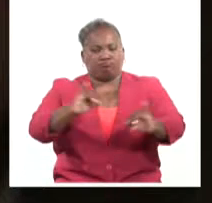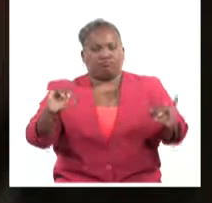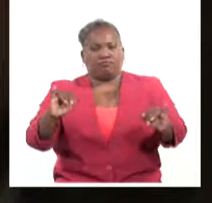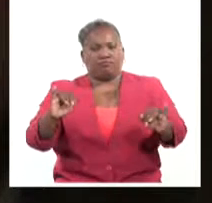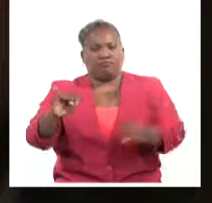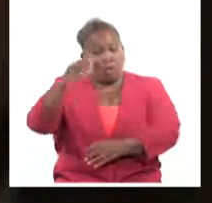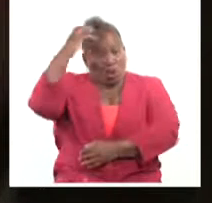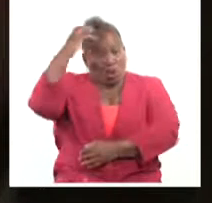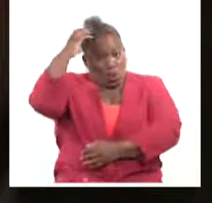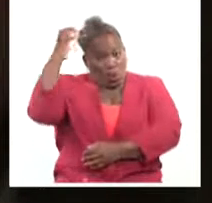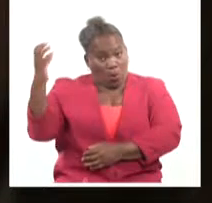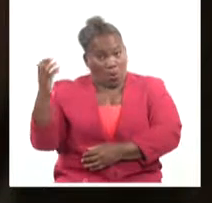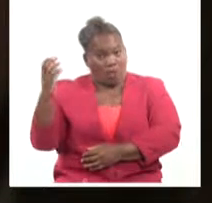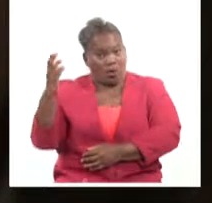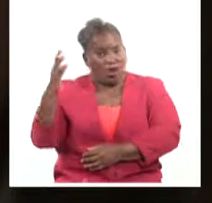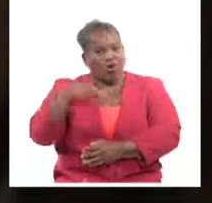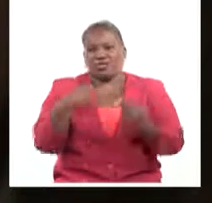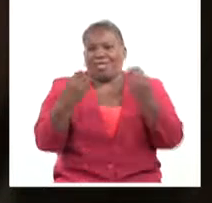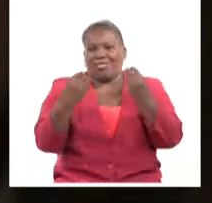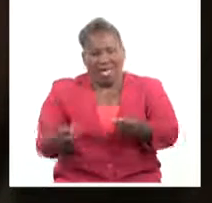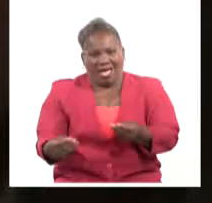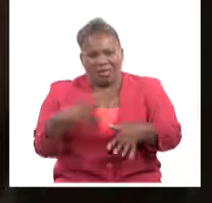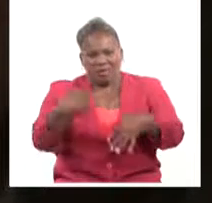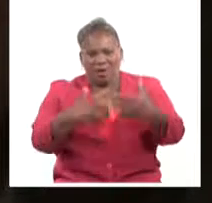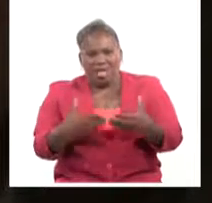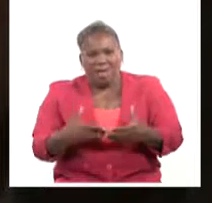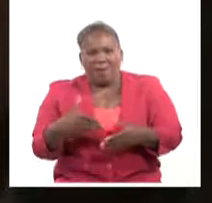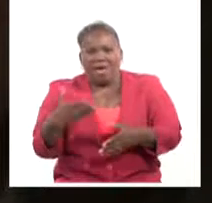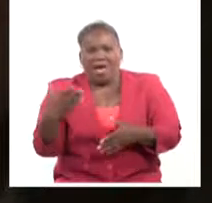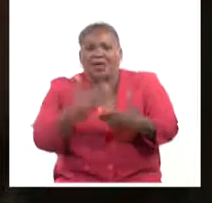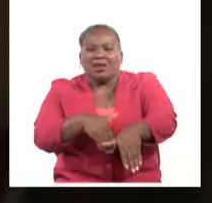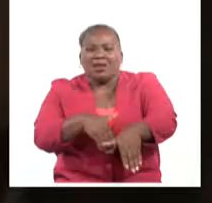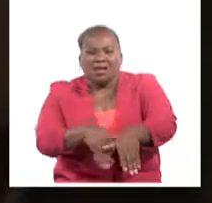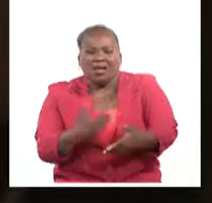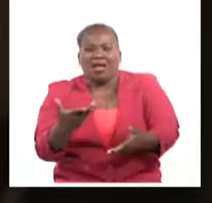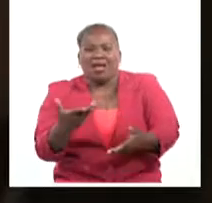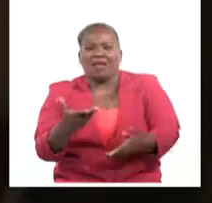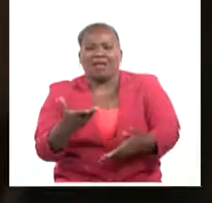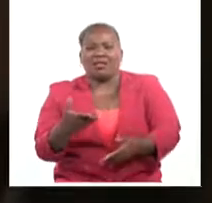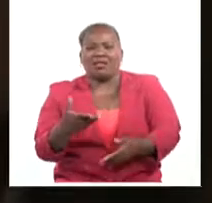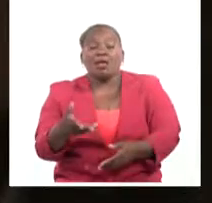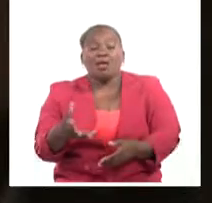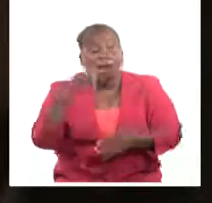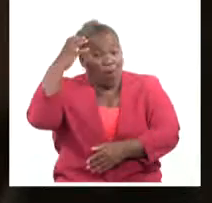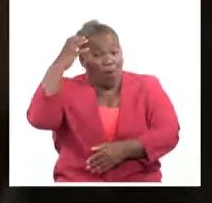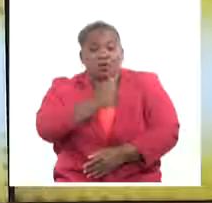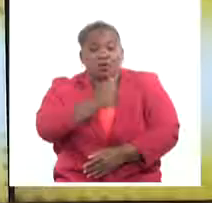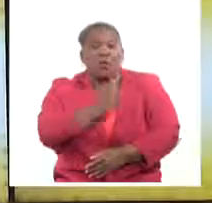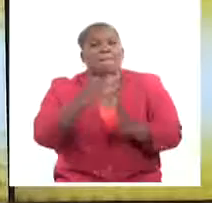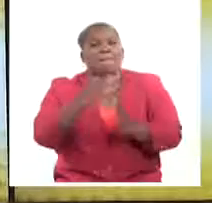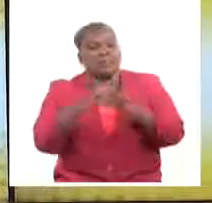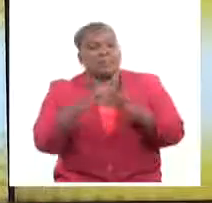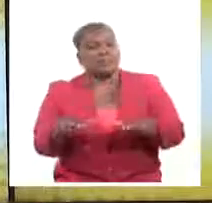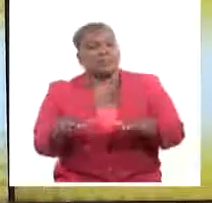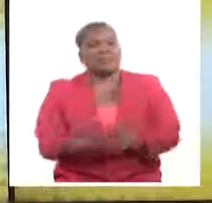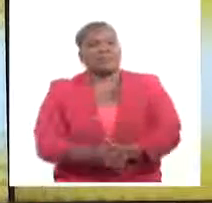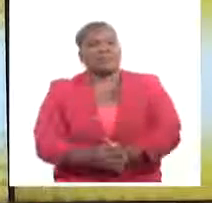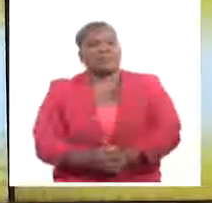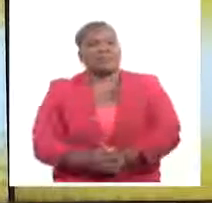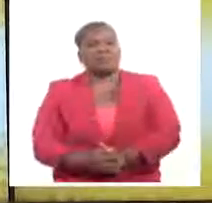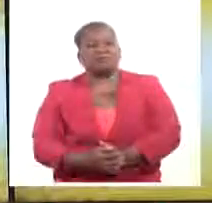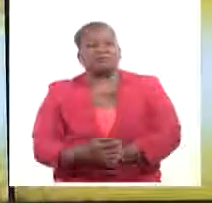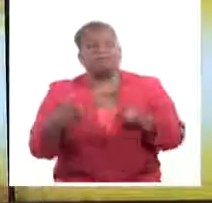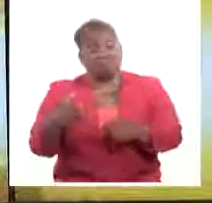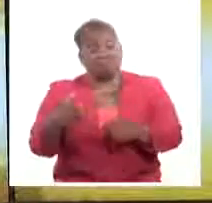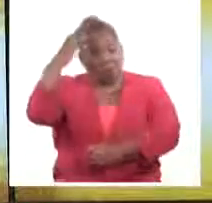el gobierno no está generando la violencia, que el gobierno quiere la paz y la unidad. Otra vez,